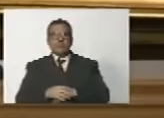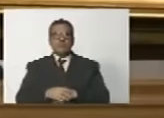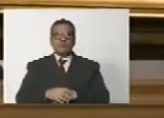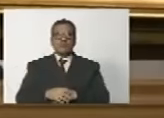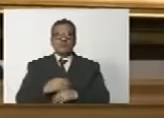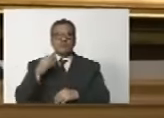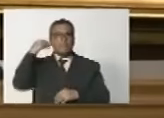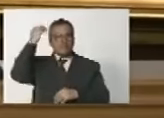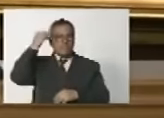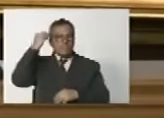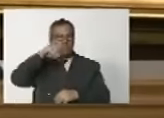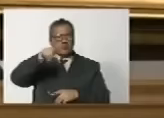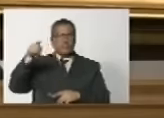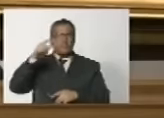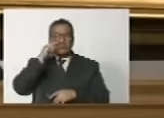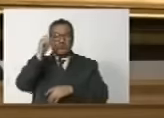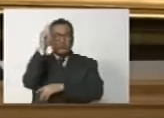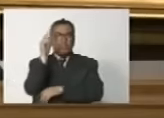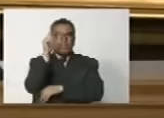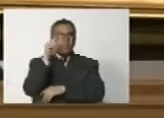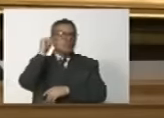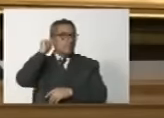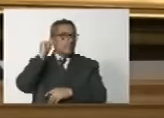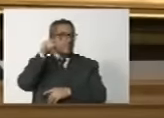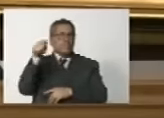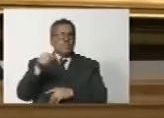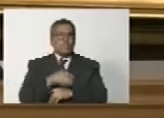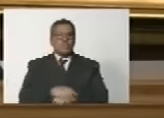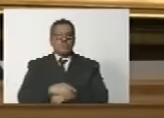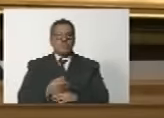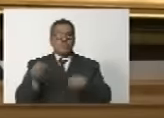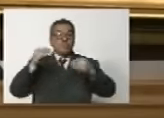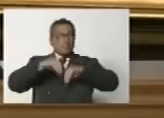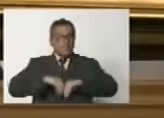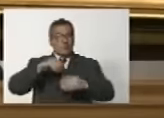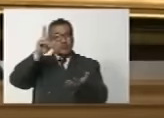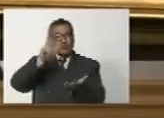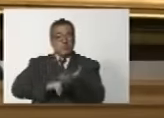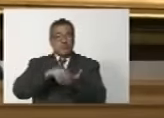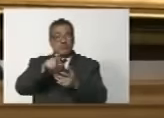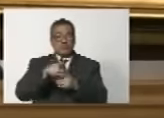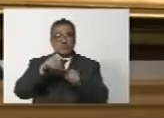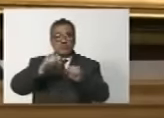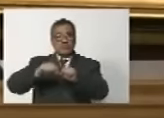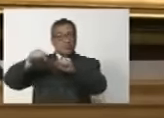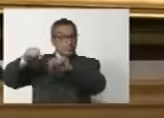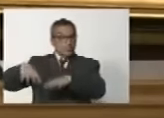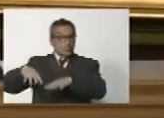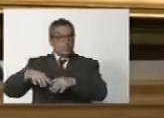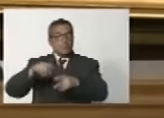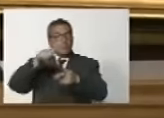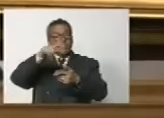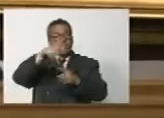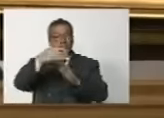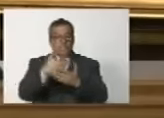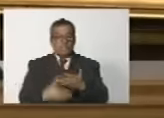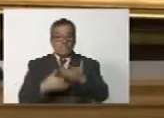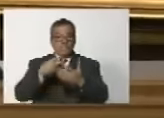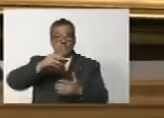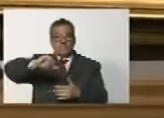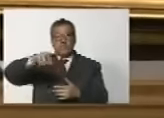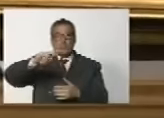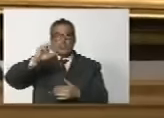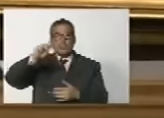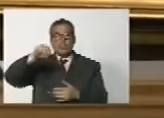en consideración, las honorables diputadas y los honorables diputados que estén a favor de aprobar la renuncia presentada por el diputado Yolman